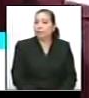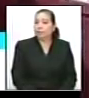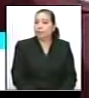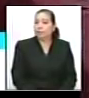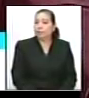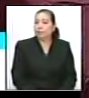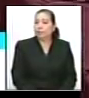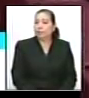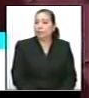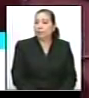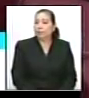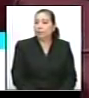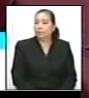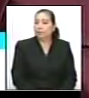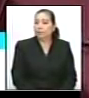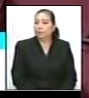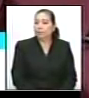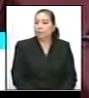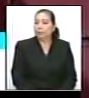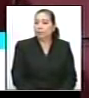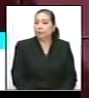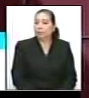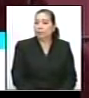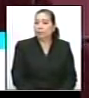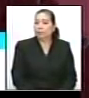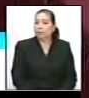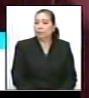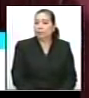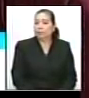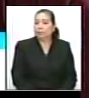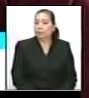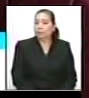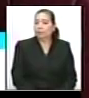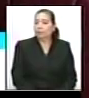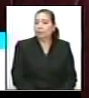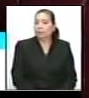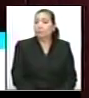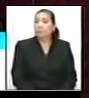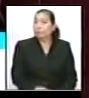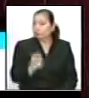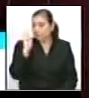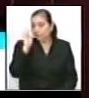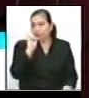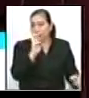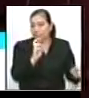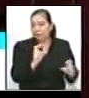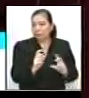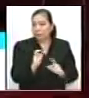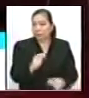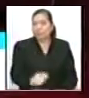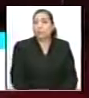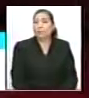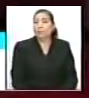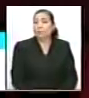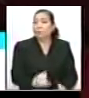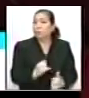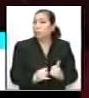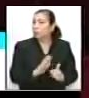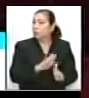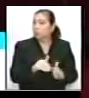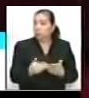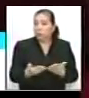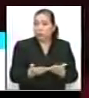Presidenta, quiero agregar algo más. Congresista Arimborgo. Y para que no quepa la menor duda, la congresista ha concluido todos